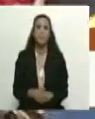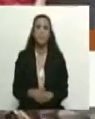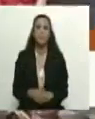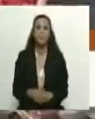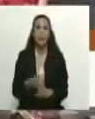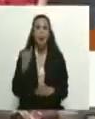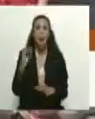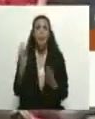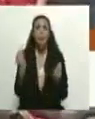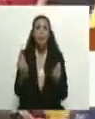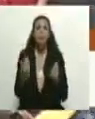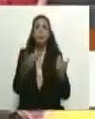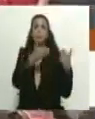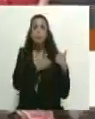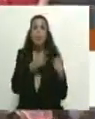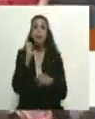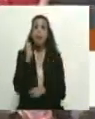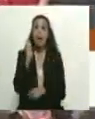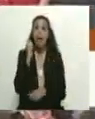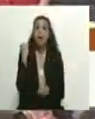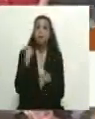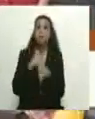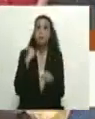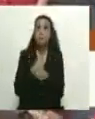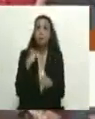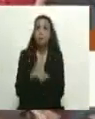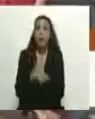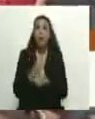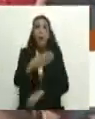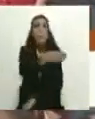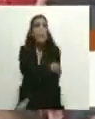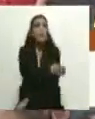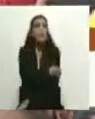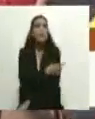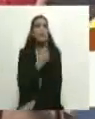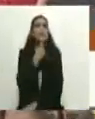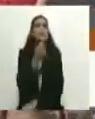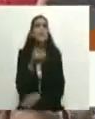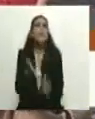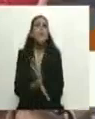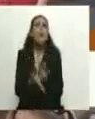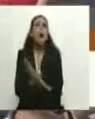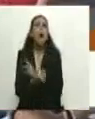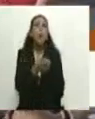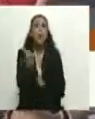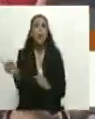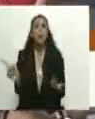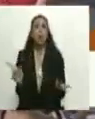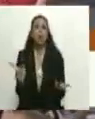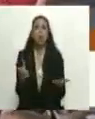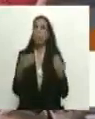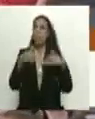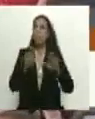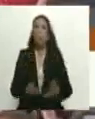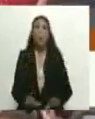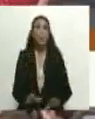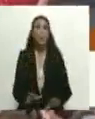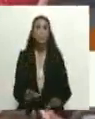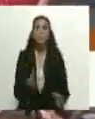Tenemos muchas tareas. Cuando venga la gente de la oposición, ustedes le dicen, usted está inhabilitada, no te